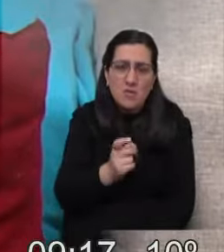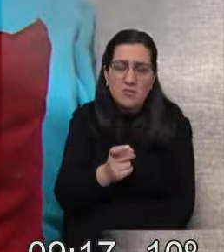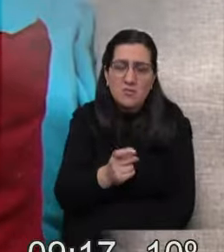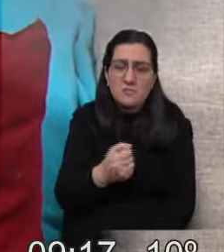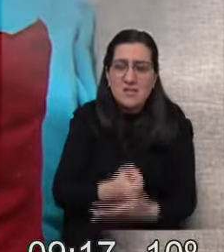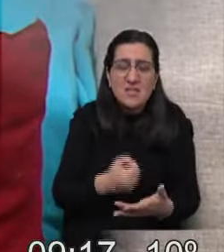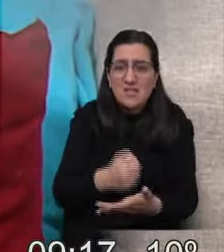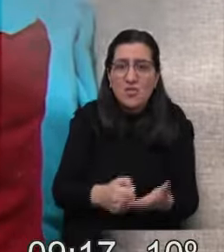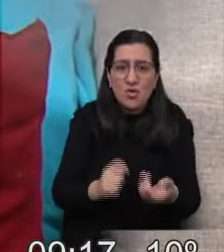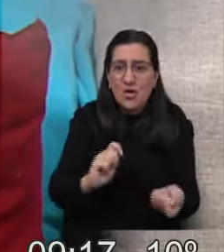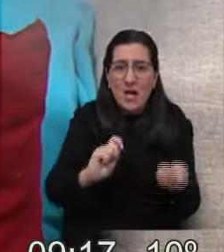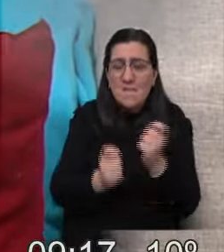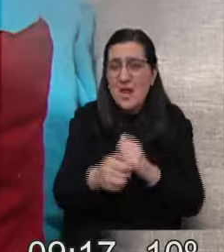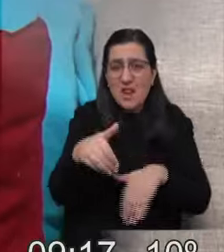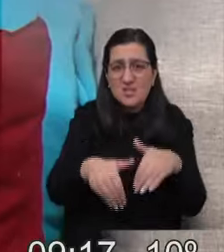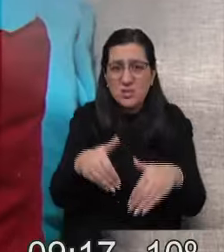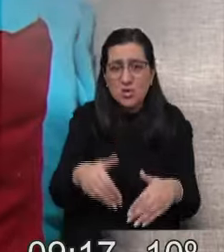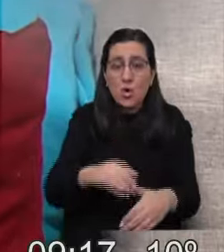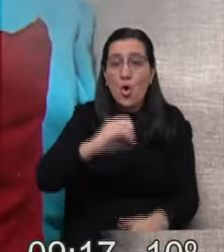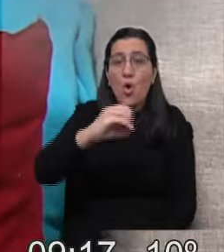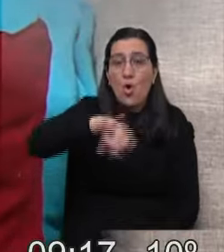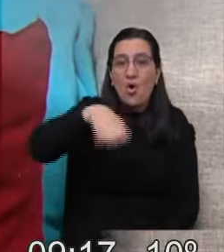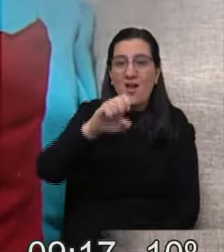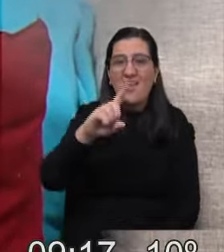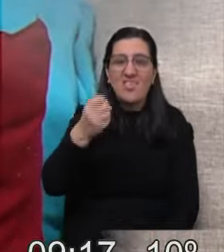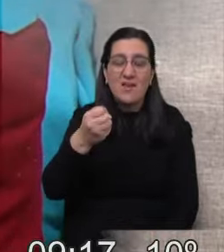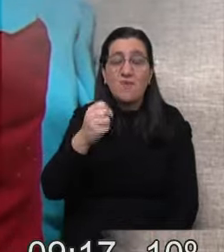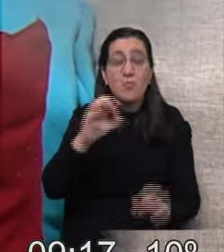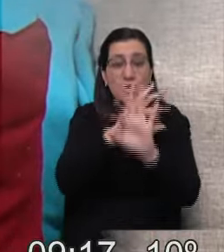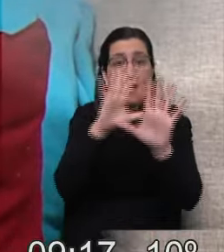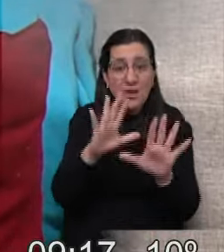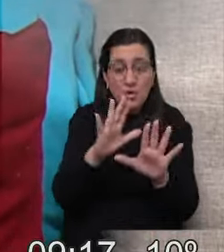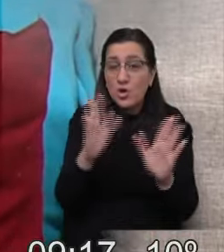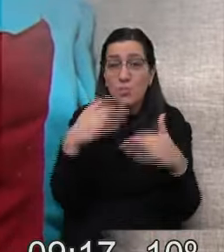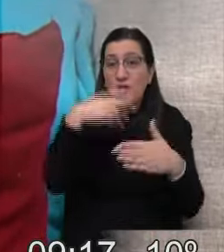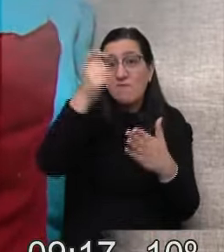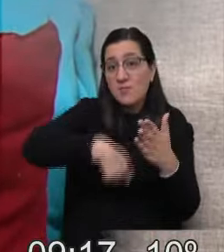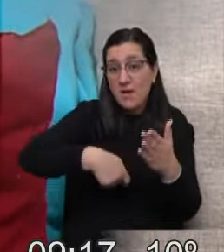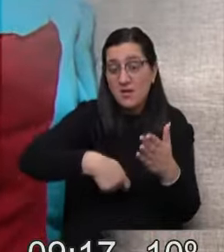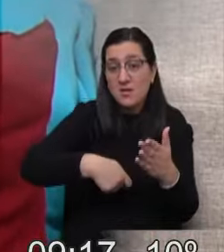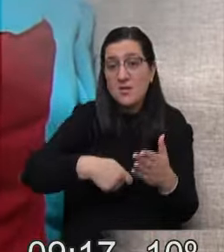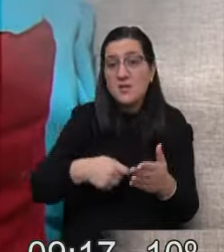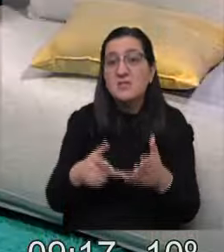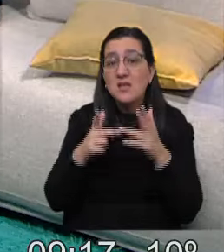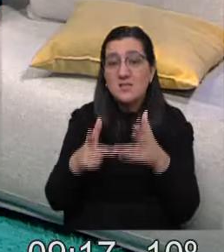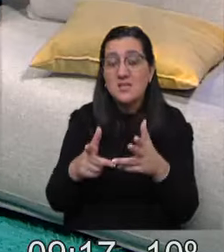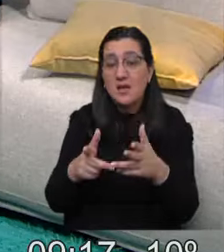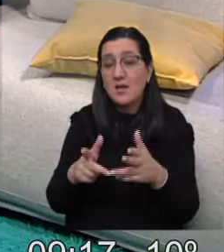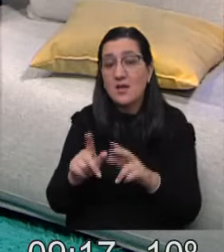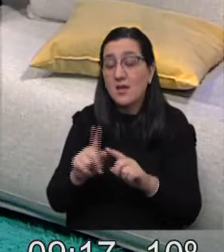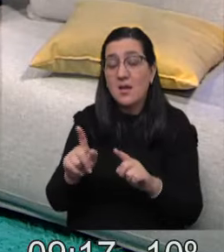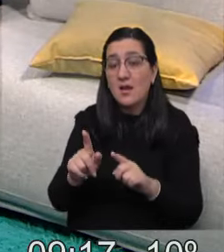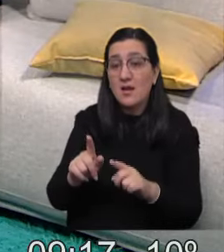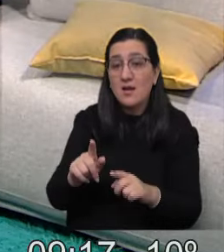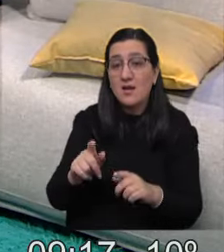la balanza en cuanto a la elección. Ojeda fue muy claro respecto a que no podía firmar si le decían que él perdía, pero que ganaba la coalición,